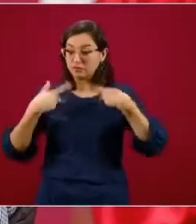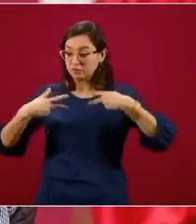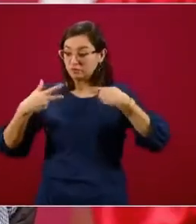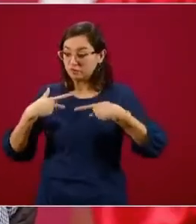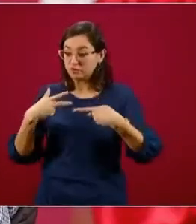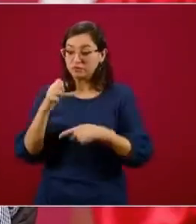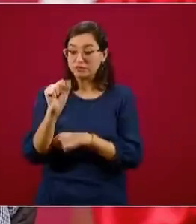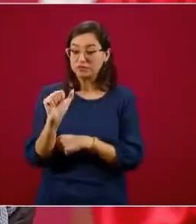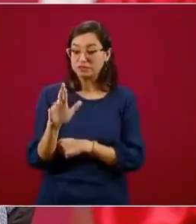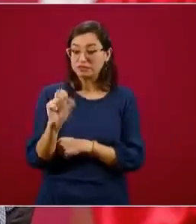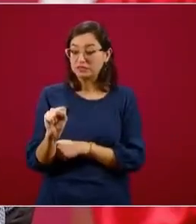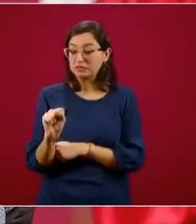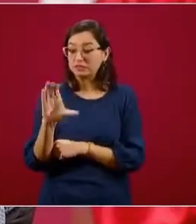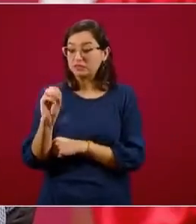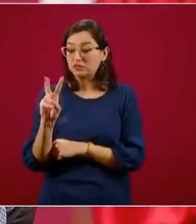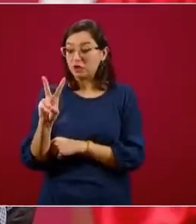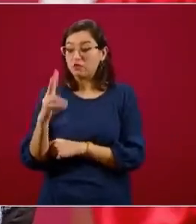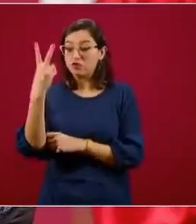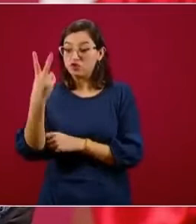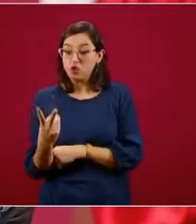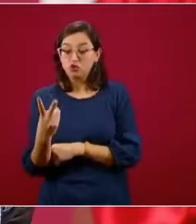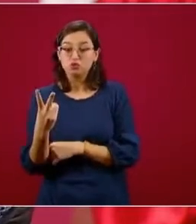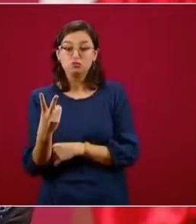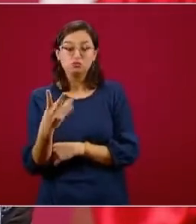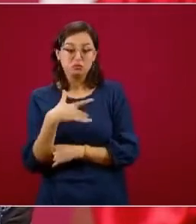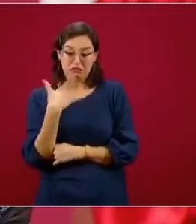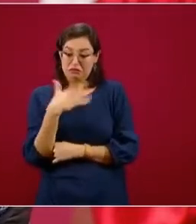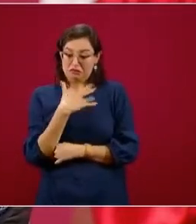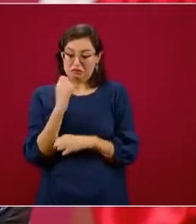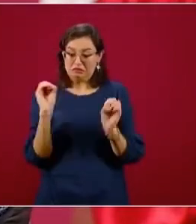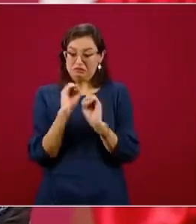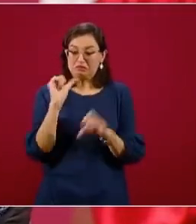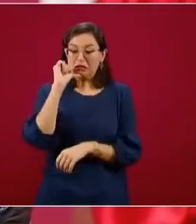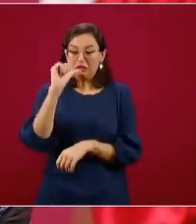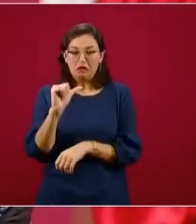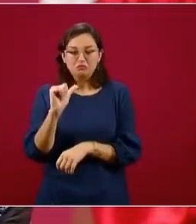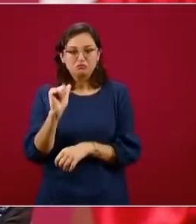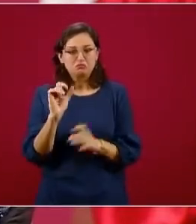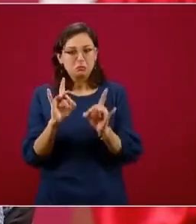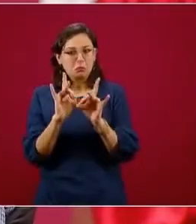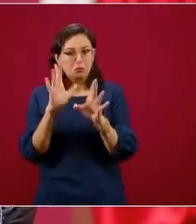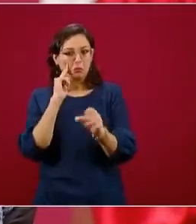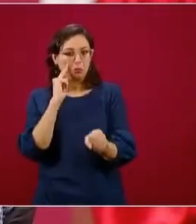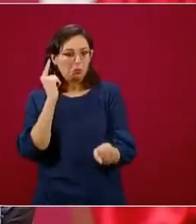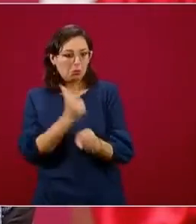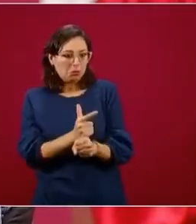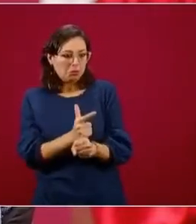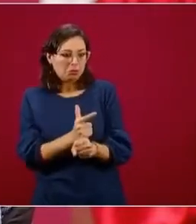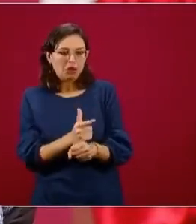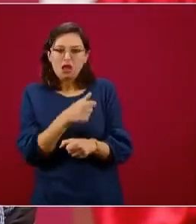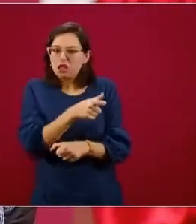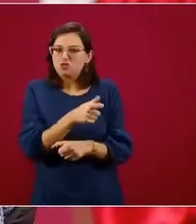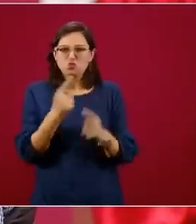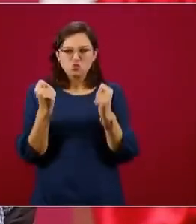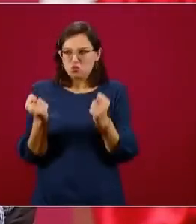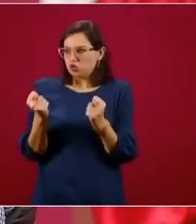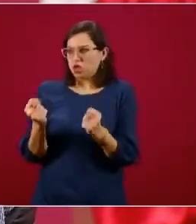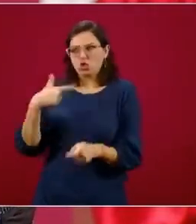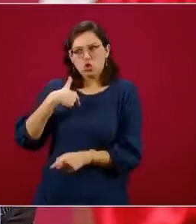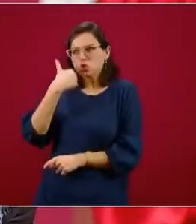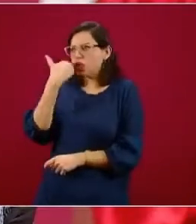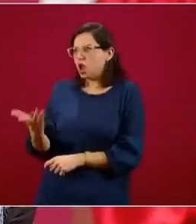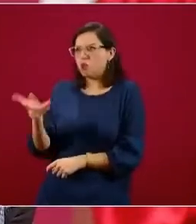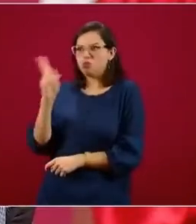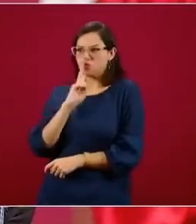no han tenido síntomas han sido o vienen en su gran mayoría de aquellas personas que han demandado la prueba de